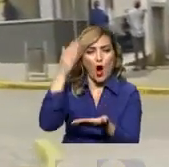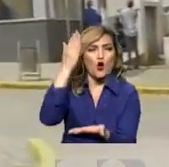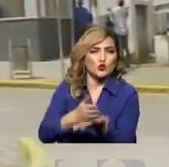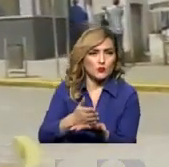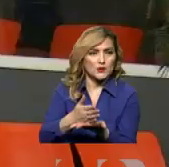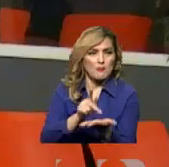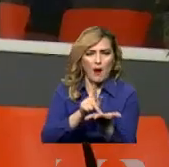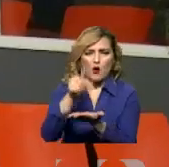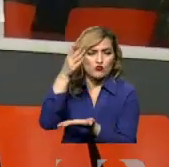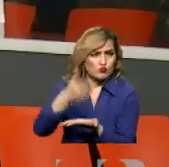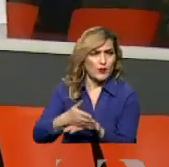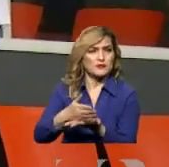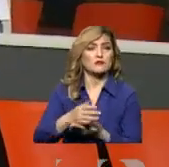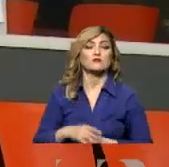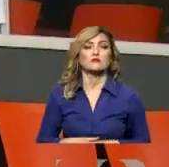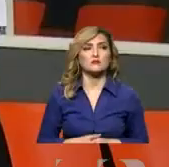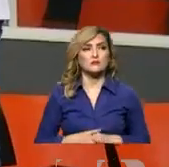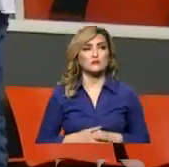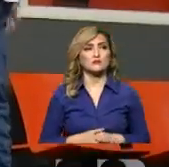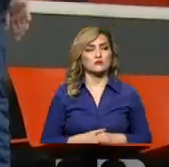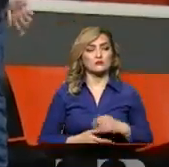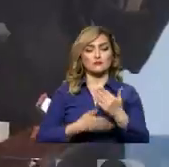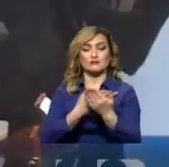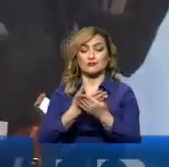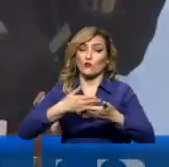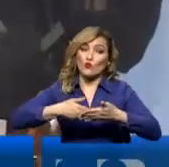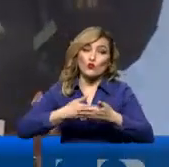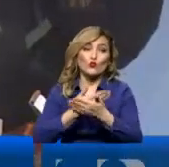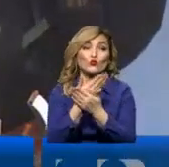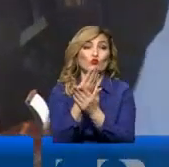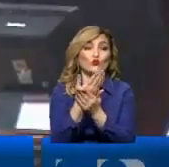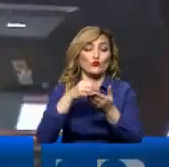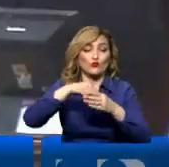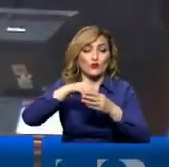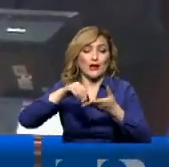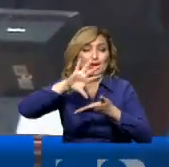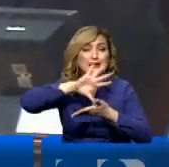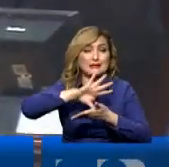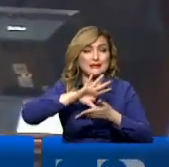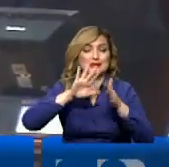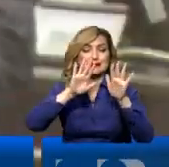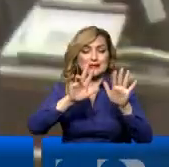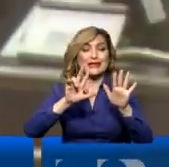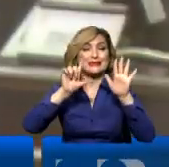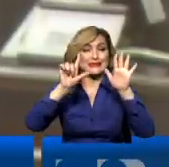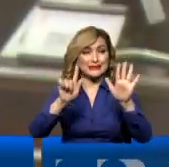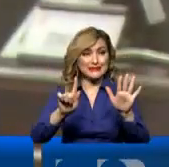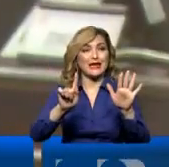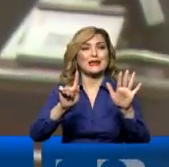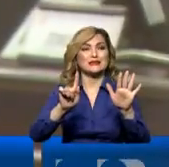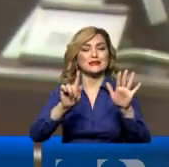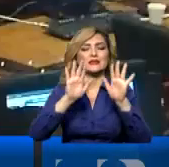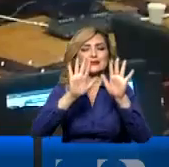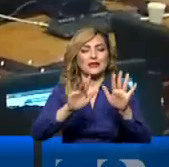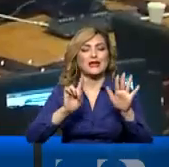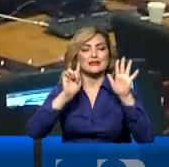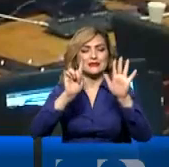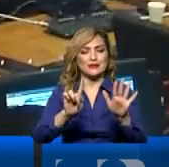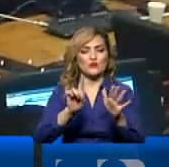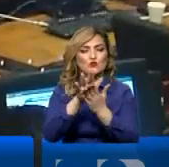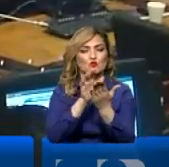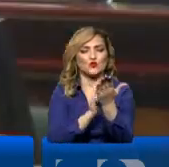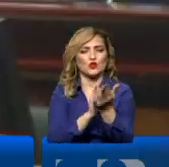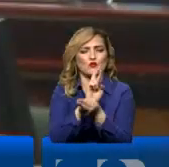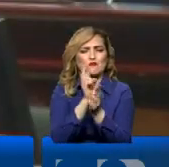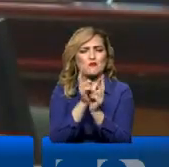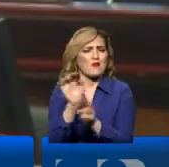también de los pagos. Y si bien esta propuesta es nueva, en el legislativo hay 16 proyectos en los que se plantean reformas de